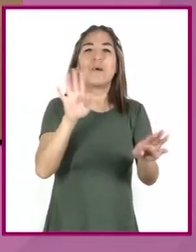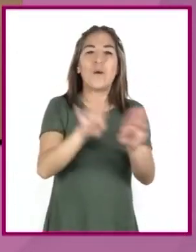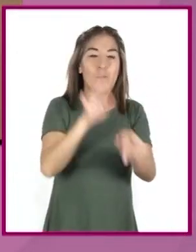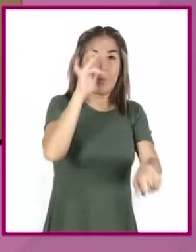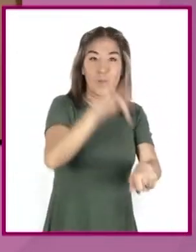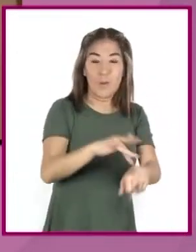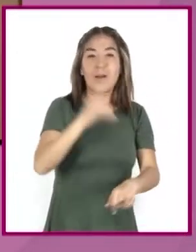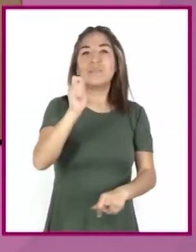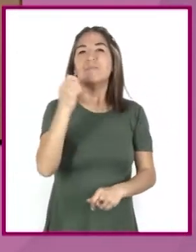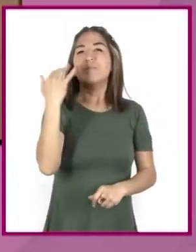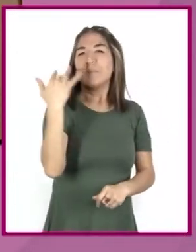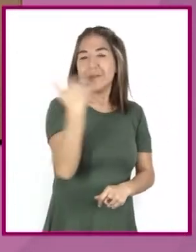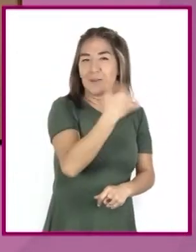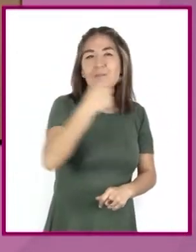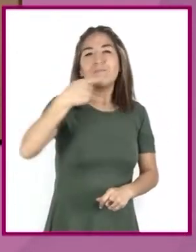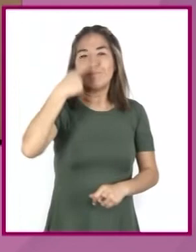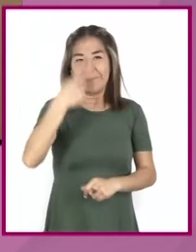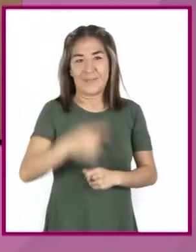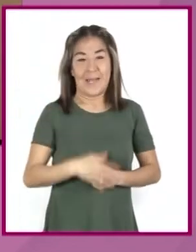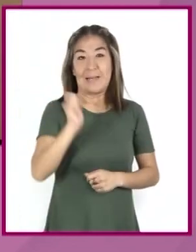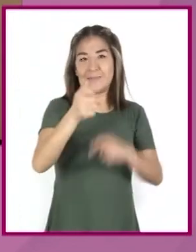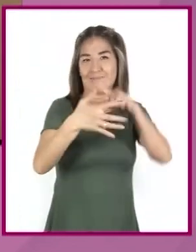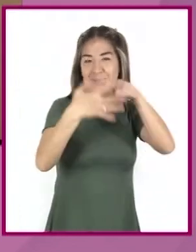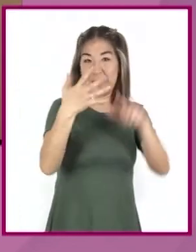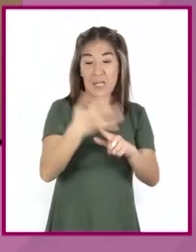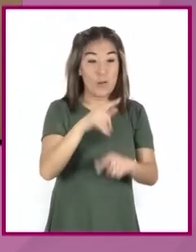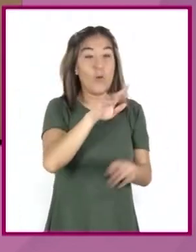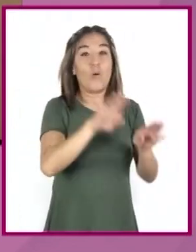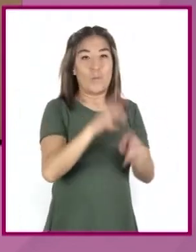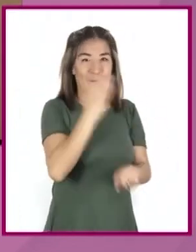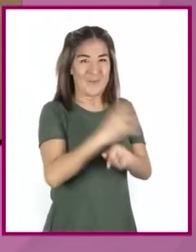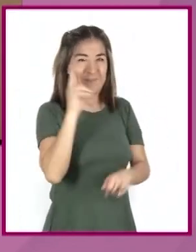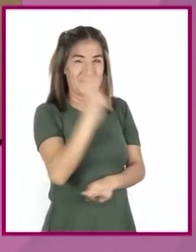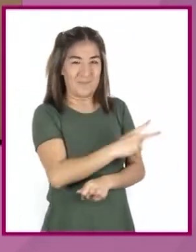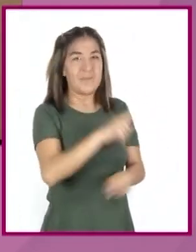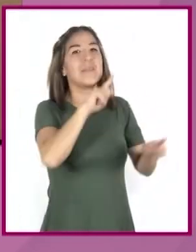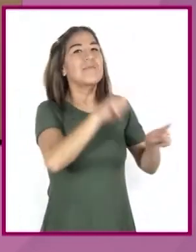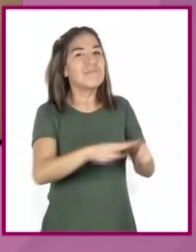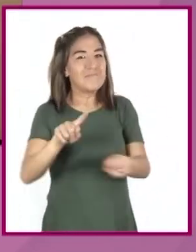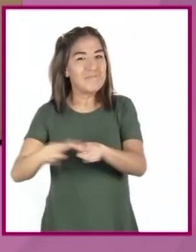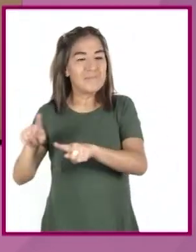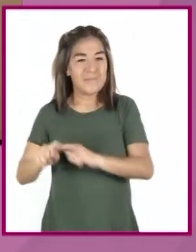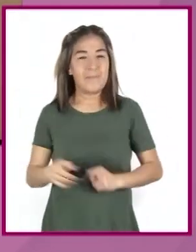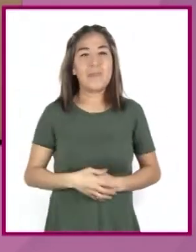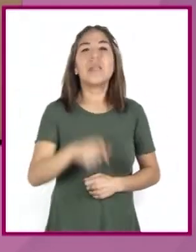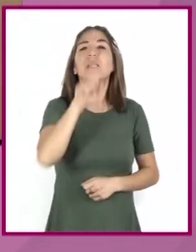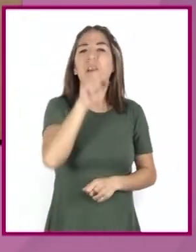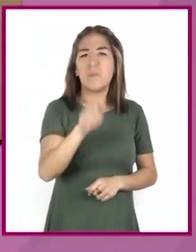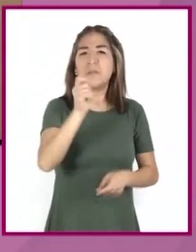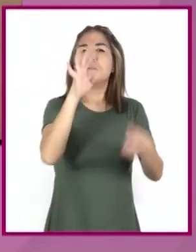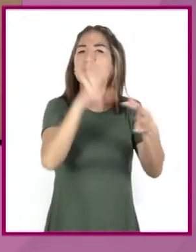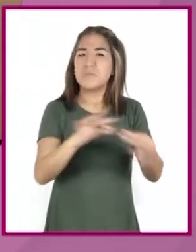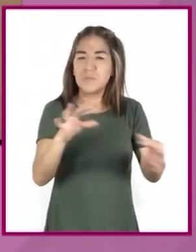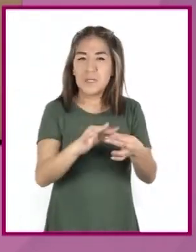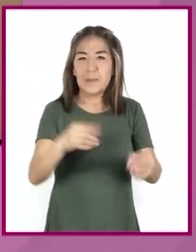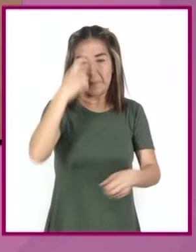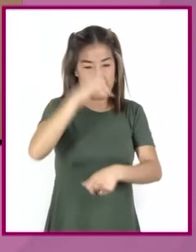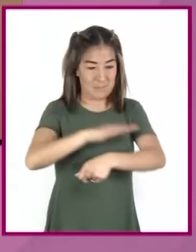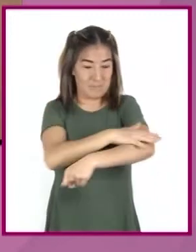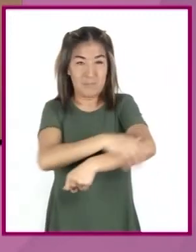alrededor, y como se dieron cuenta, todas son diferentes. También nos enseñaron las células de la